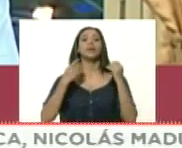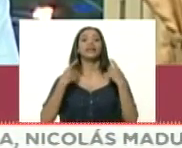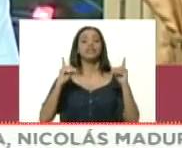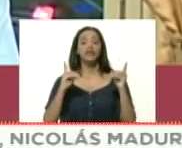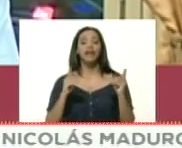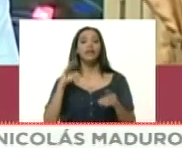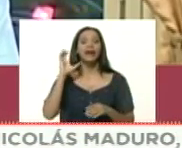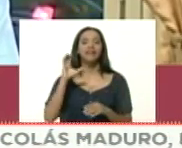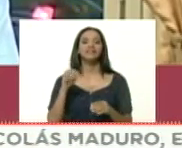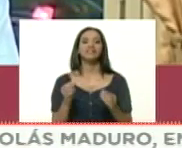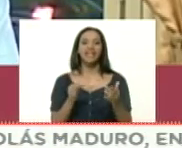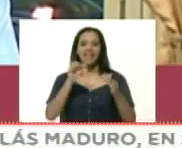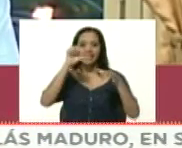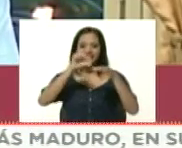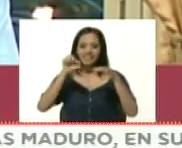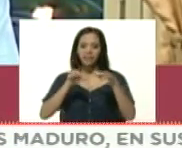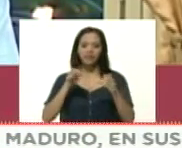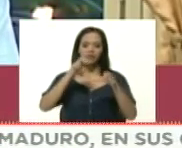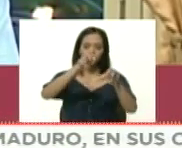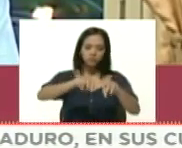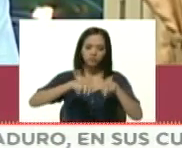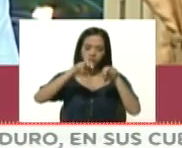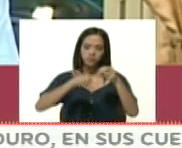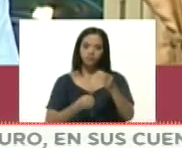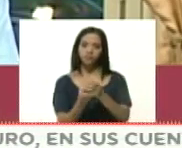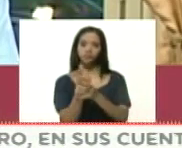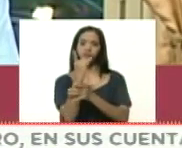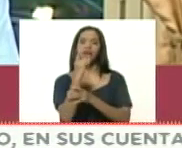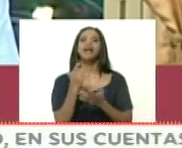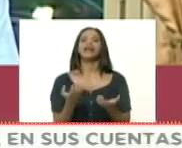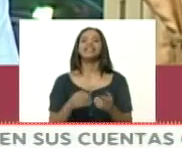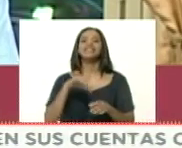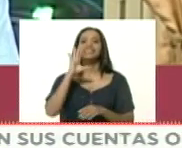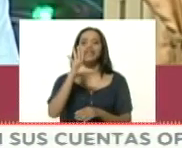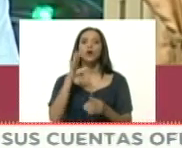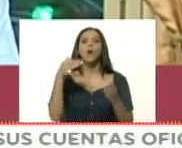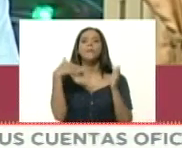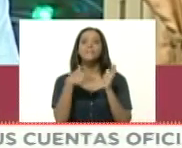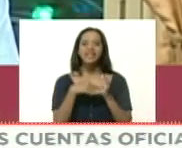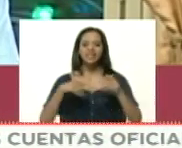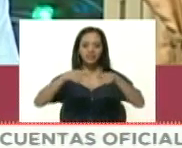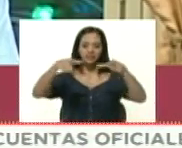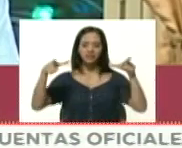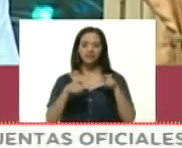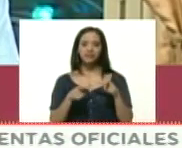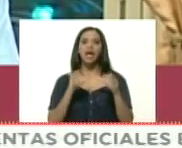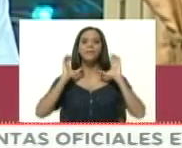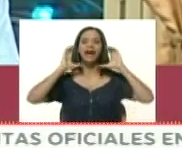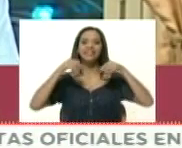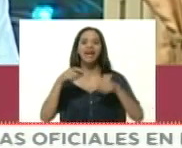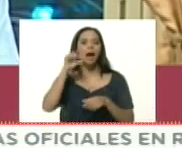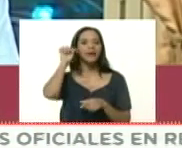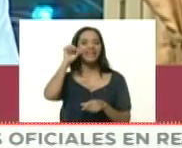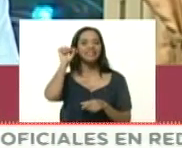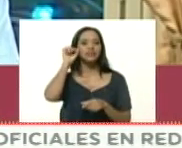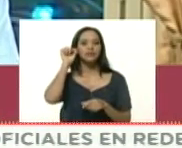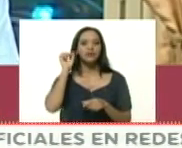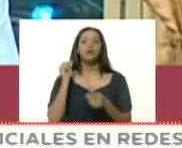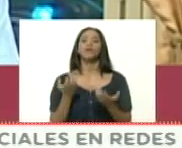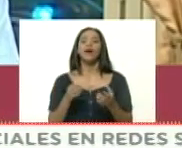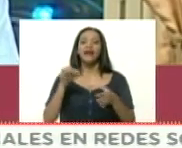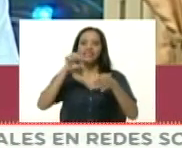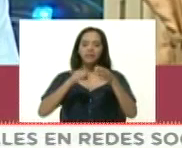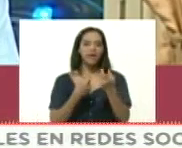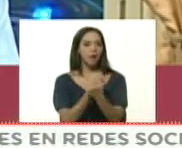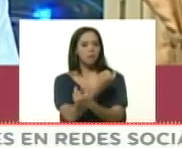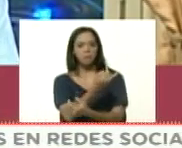de la semilla de maíz y la siembra de 5.000 hectáreas de maíz amarillo para semilla